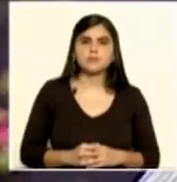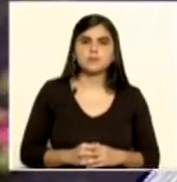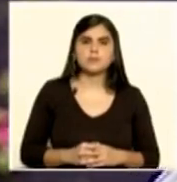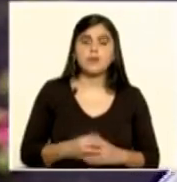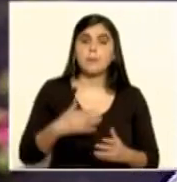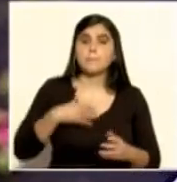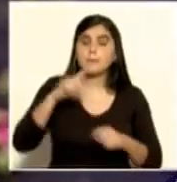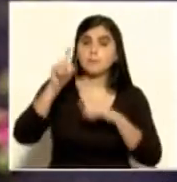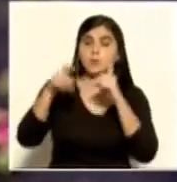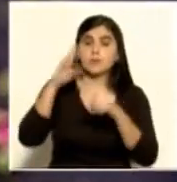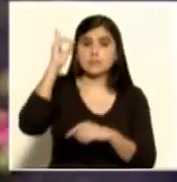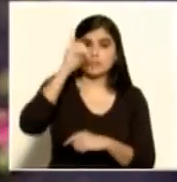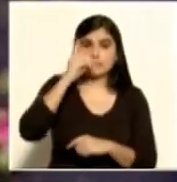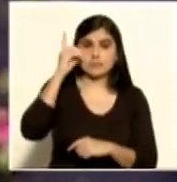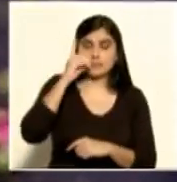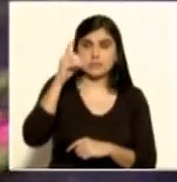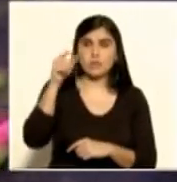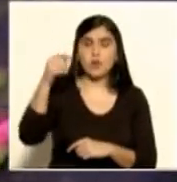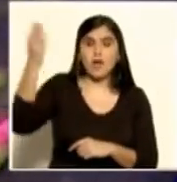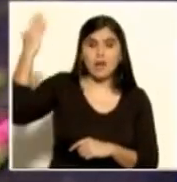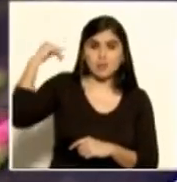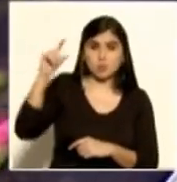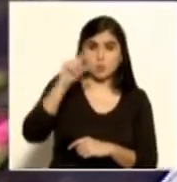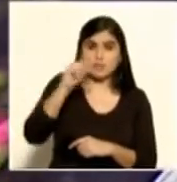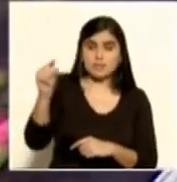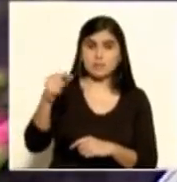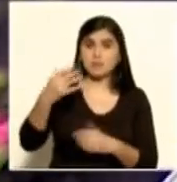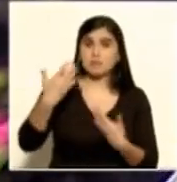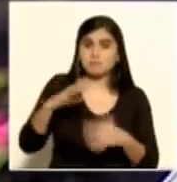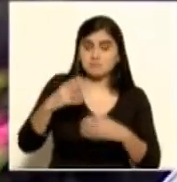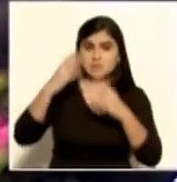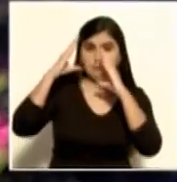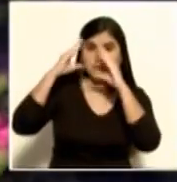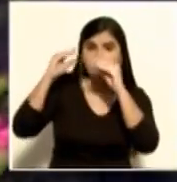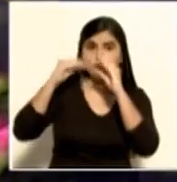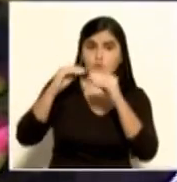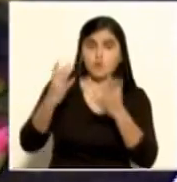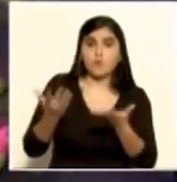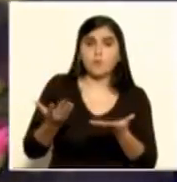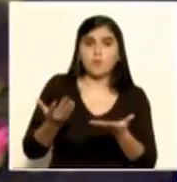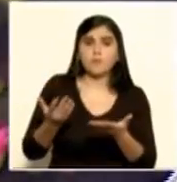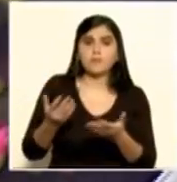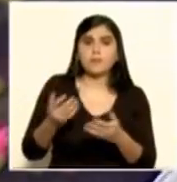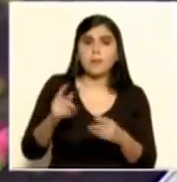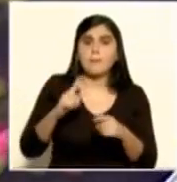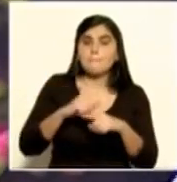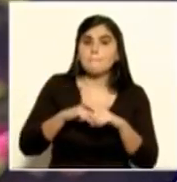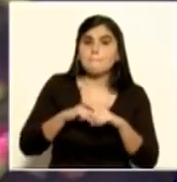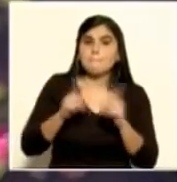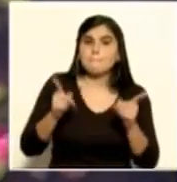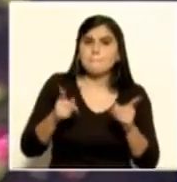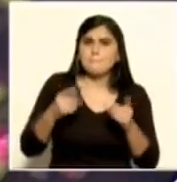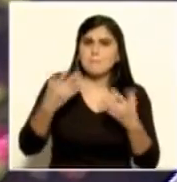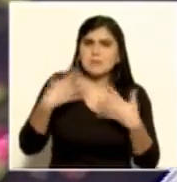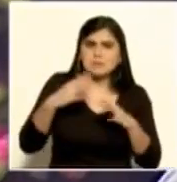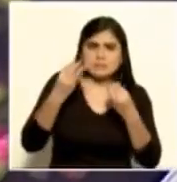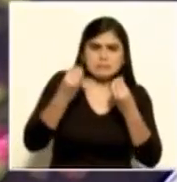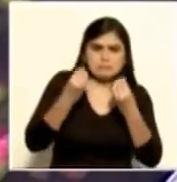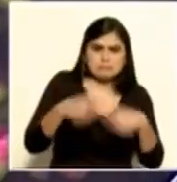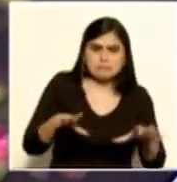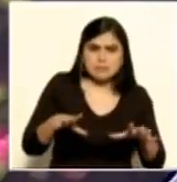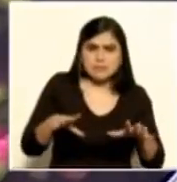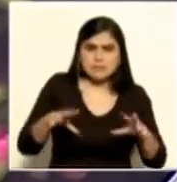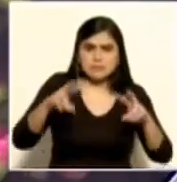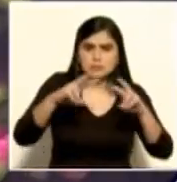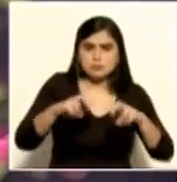para el doctor Salas. Usted hace algunas semanas había brindado algunas cifras sobre esto, pero la fecha que tanto le perdimos el rastro